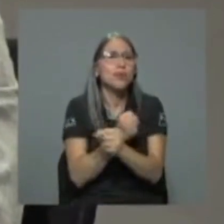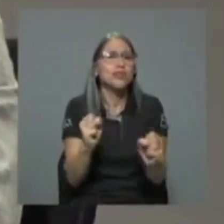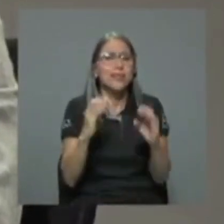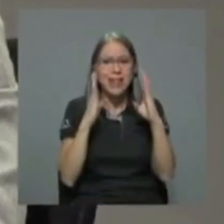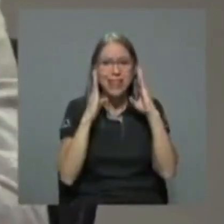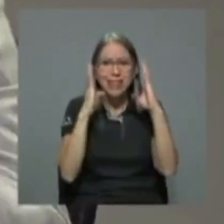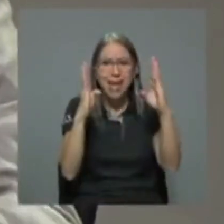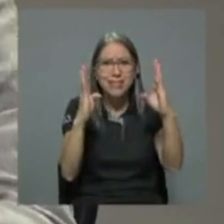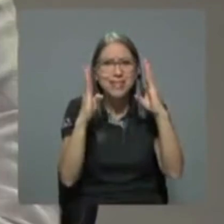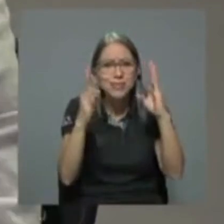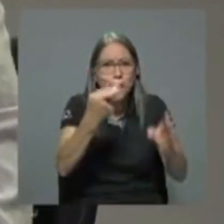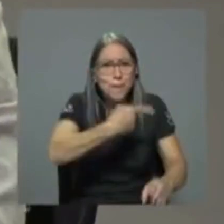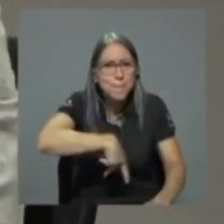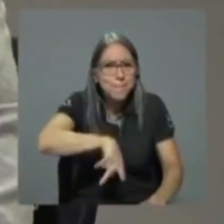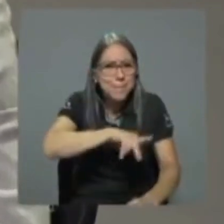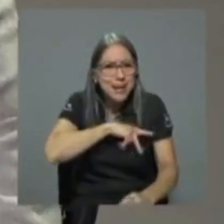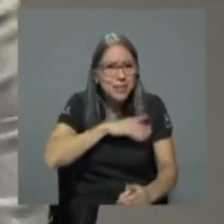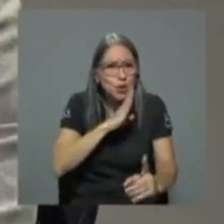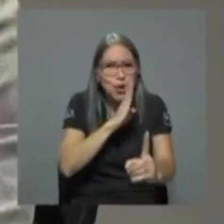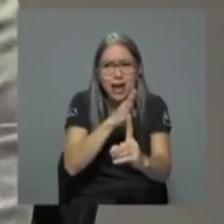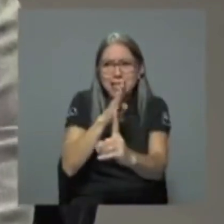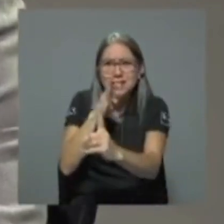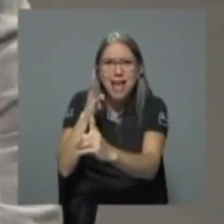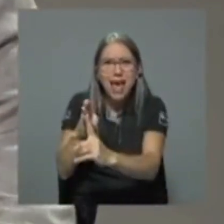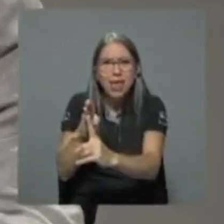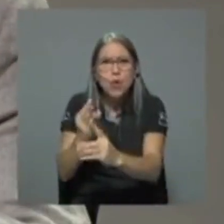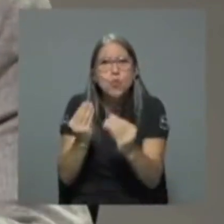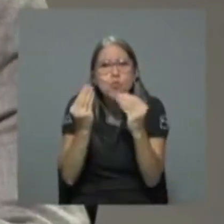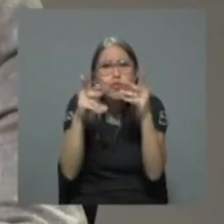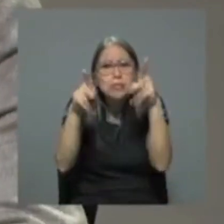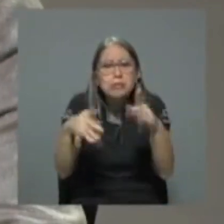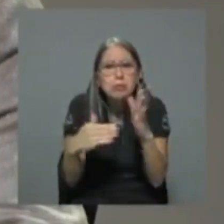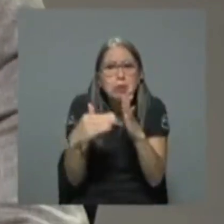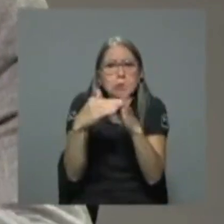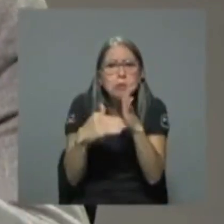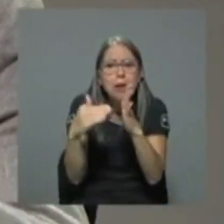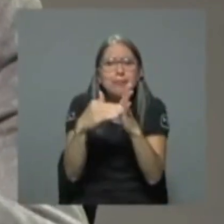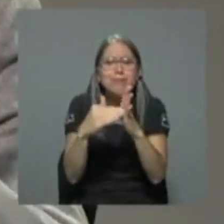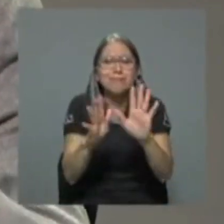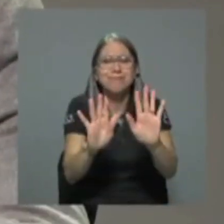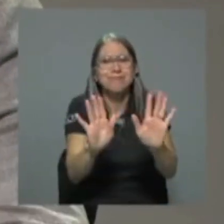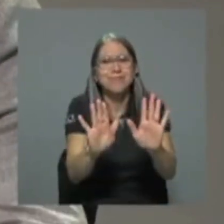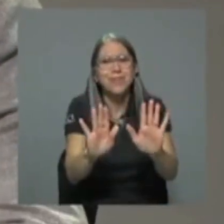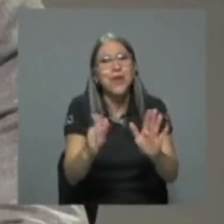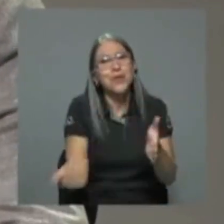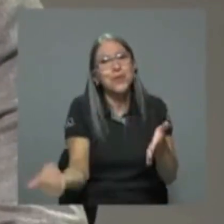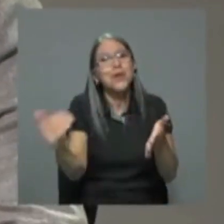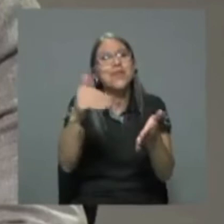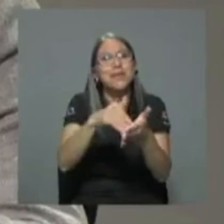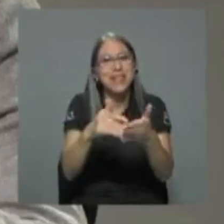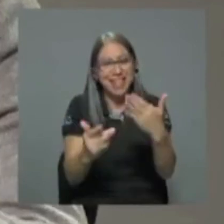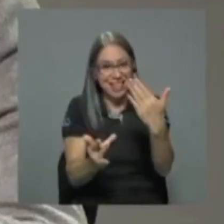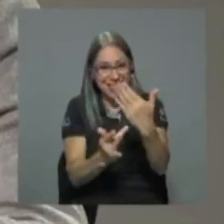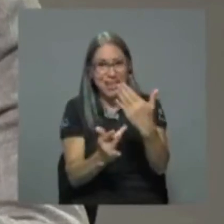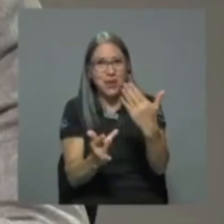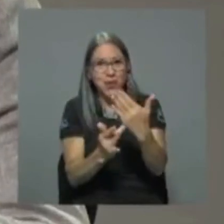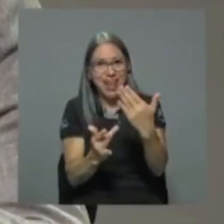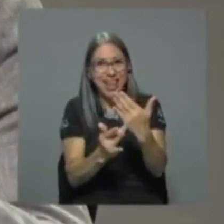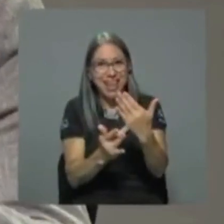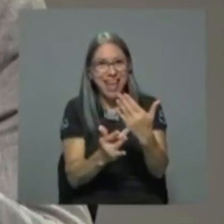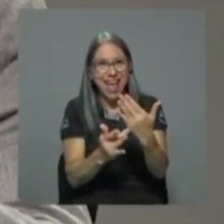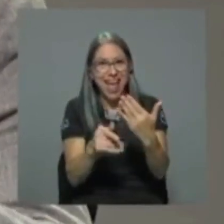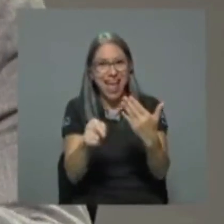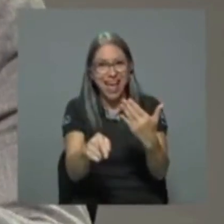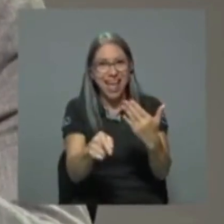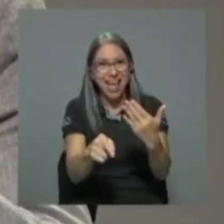personalizar en millones de personas algo, pero no, es que nuevamente la tecnología, lo que llaman hoy en día los analytics,